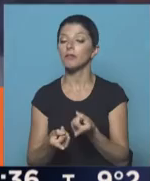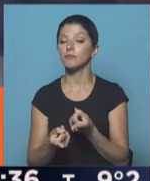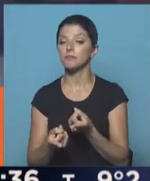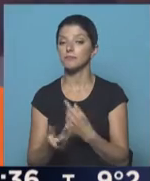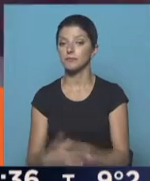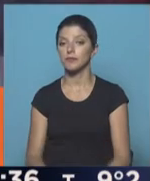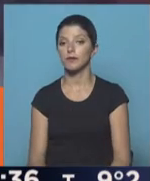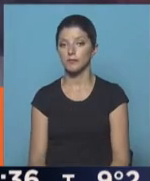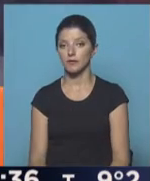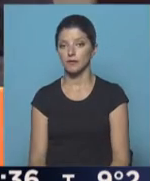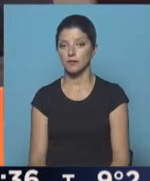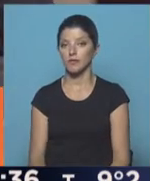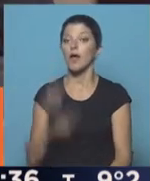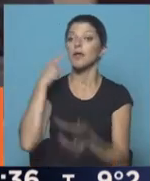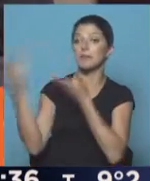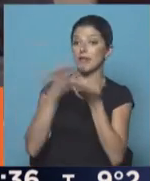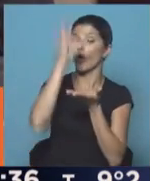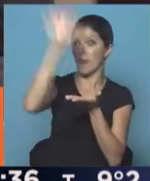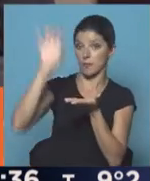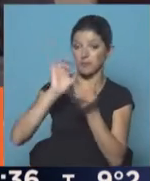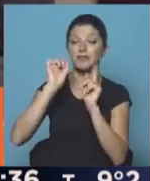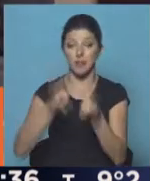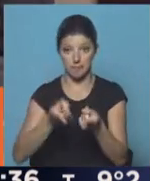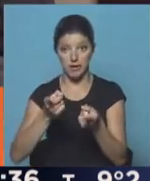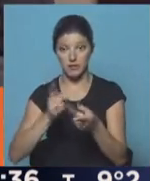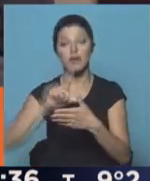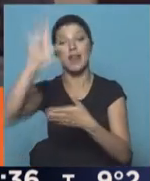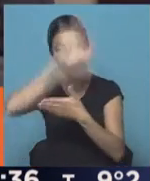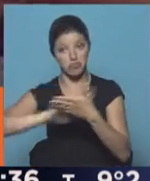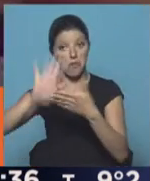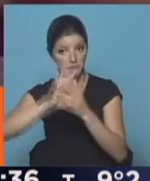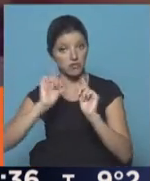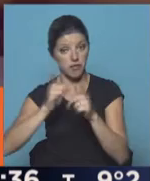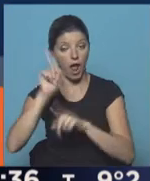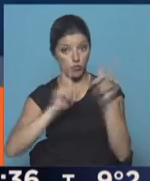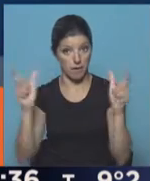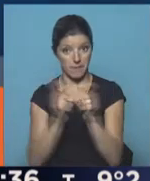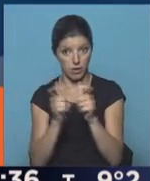invitados que lo que te decía de provincias también tenemos poco latino con películas latinoamericanas